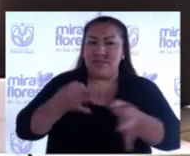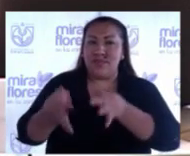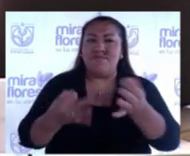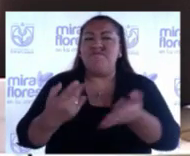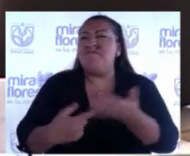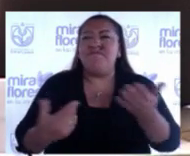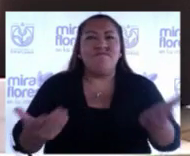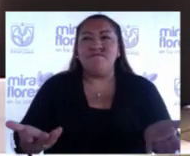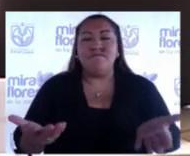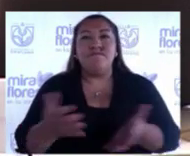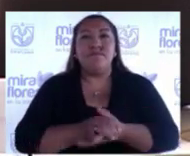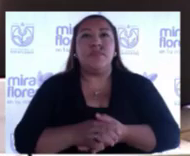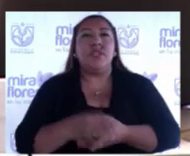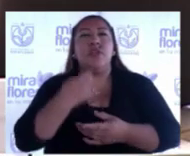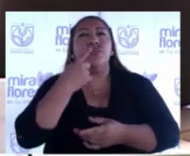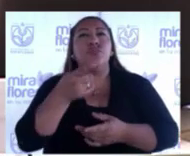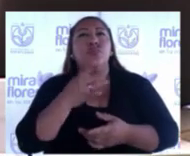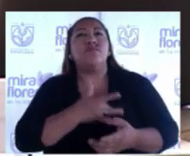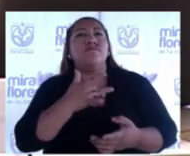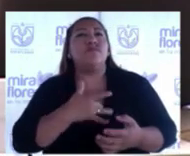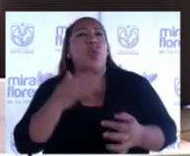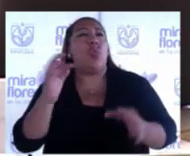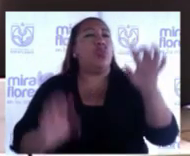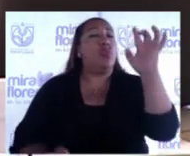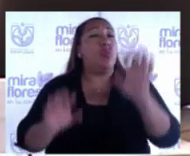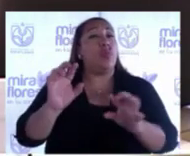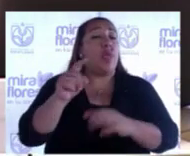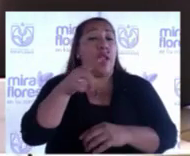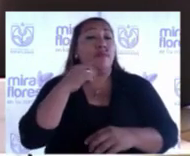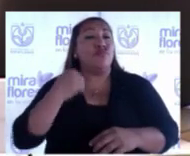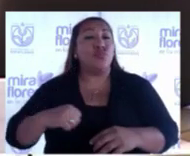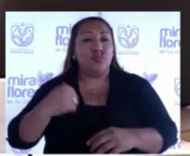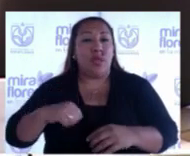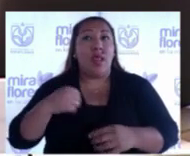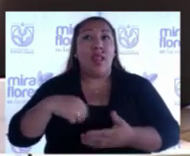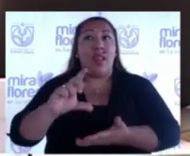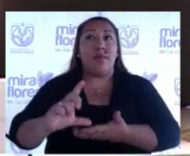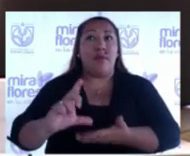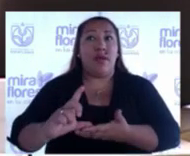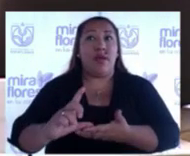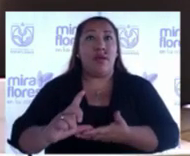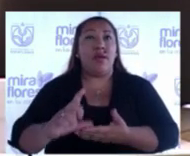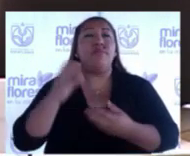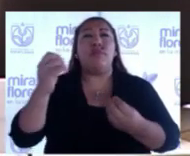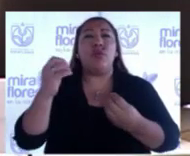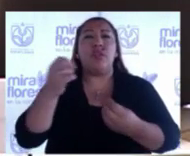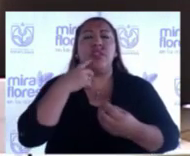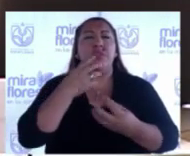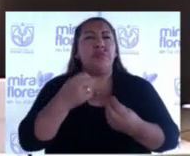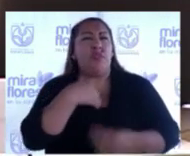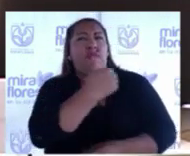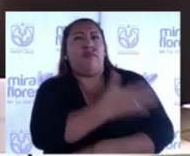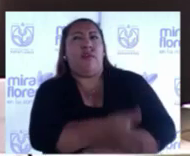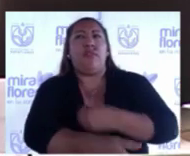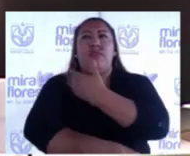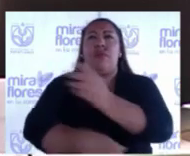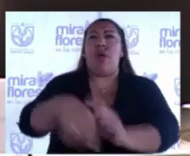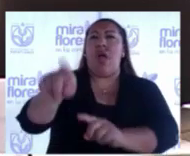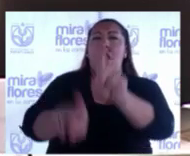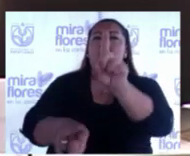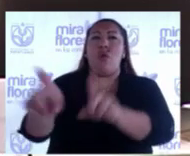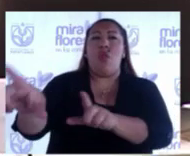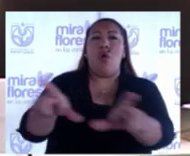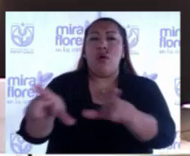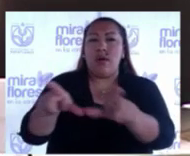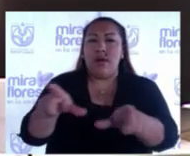manifestando su inquietud a la autoridad correspondiente de la Municipalidad de Lima respecto a los privilegios que tenían algunos locales comerciales